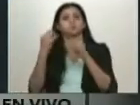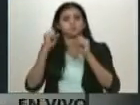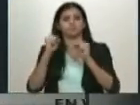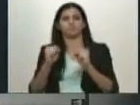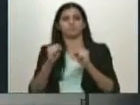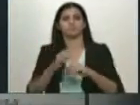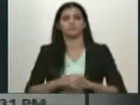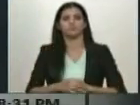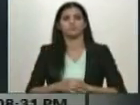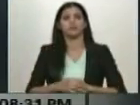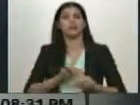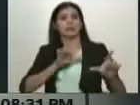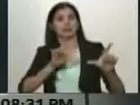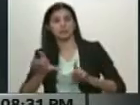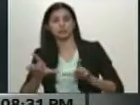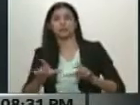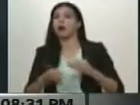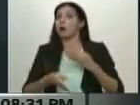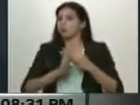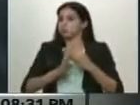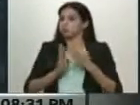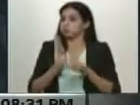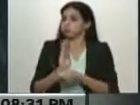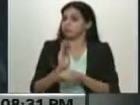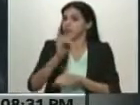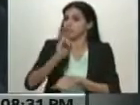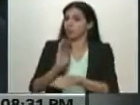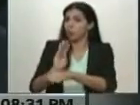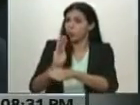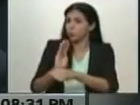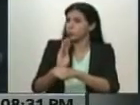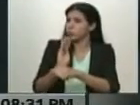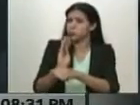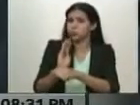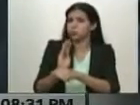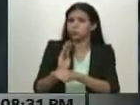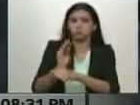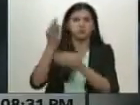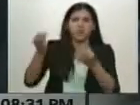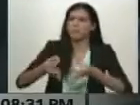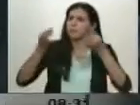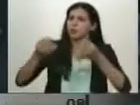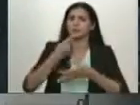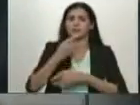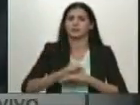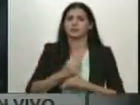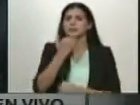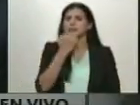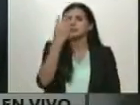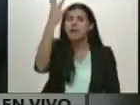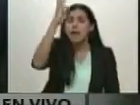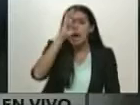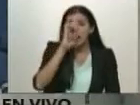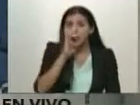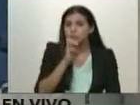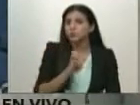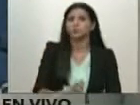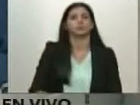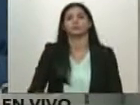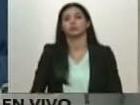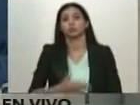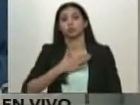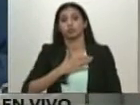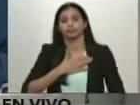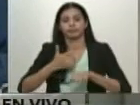construyó y que vamos a mantener, como lo he dicho, uno y otro día de casi 3 años que me ha